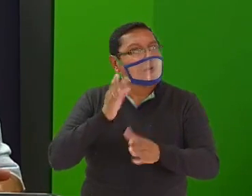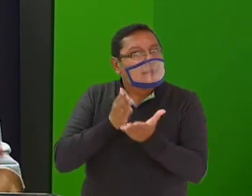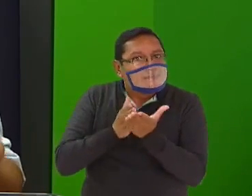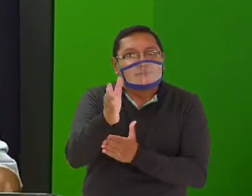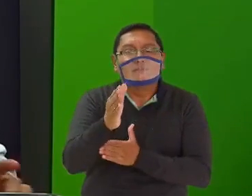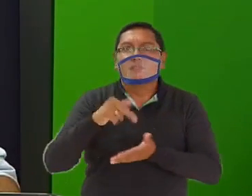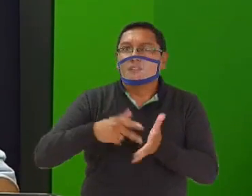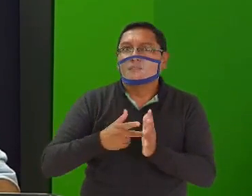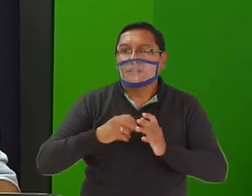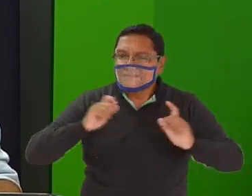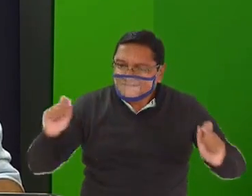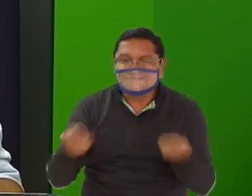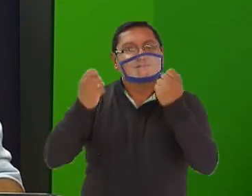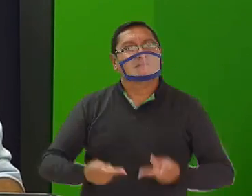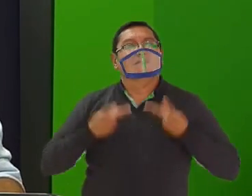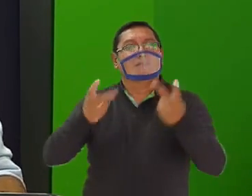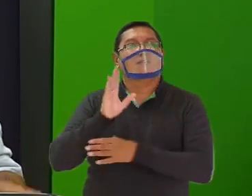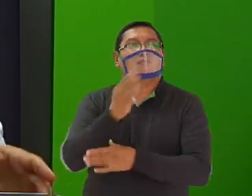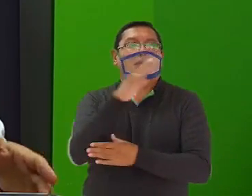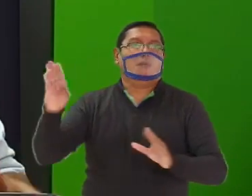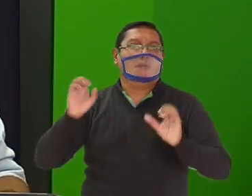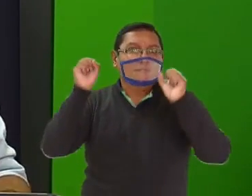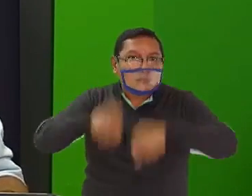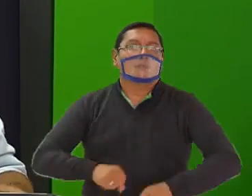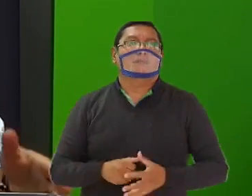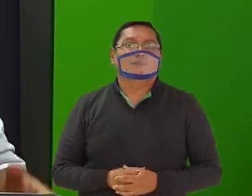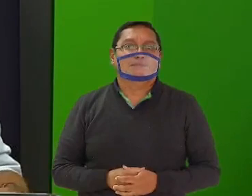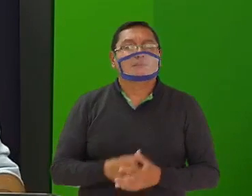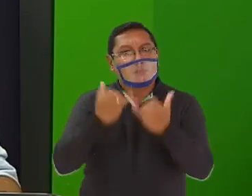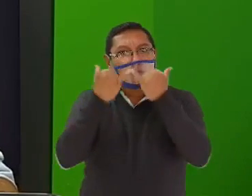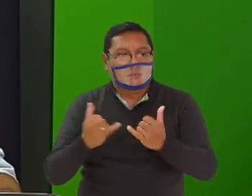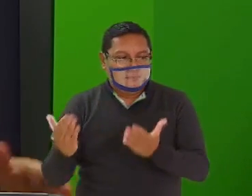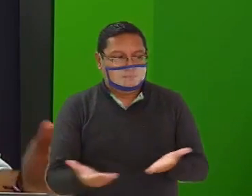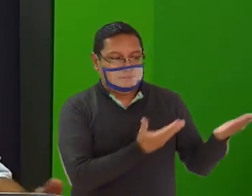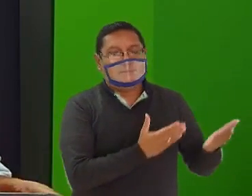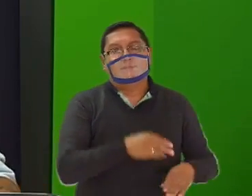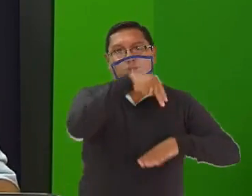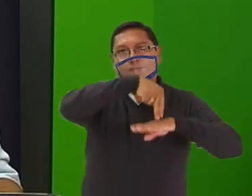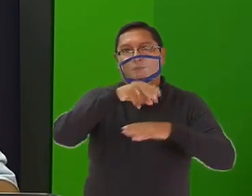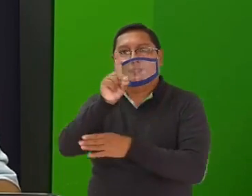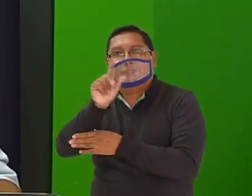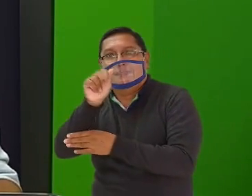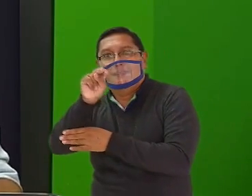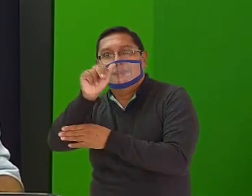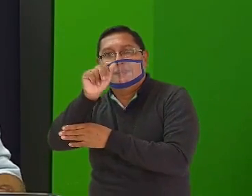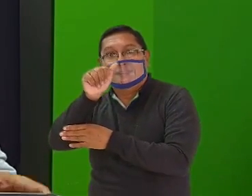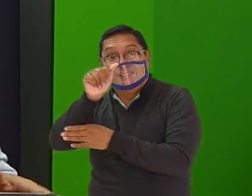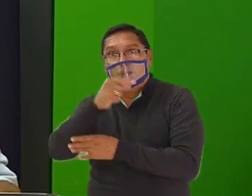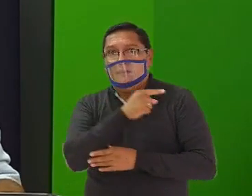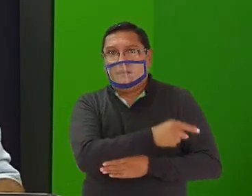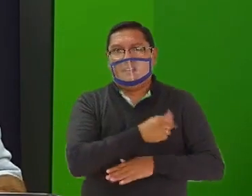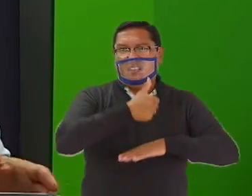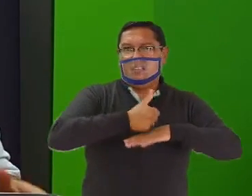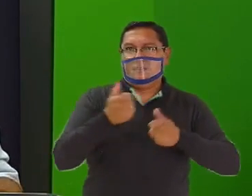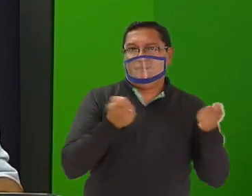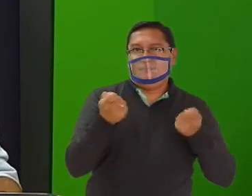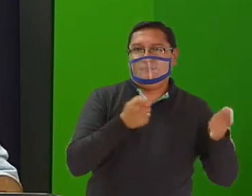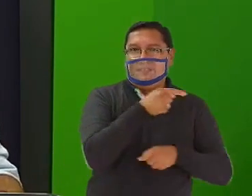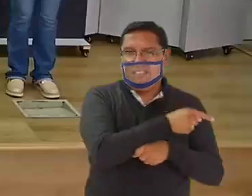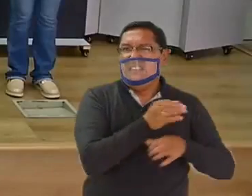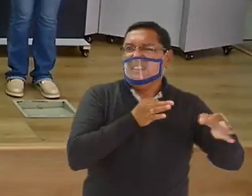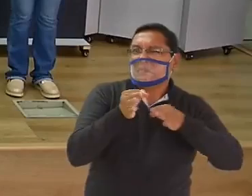vida de los barranquilleros. Quiero presentarles a Diana Mantilla, gerente de gestión catastral, para que nos explique a